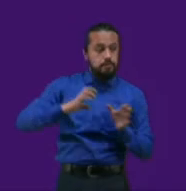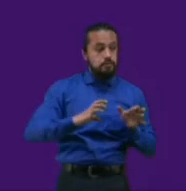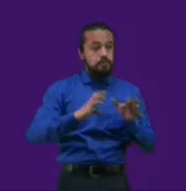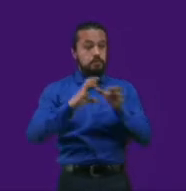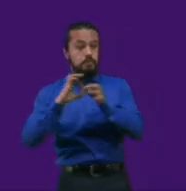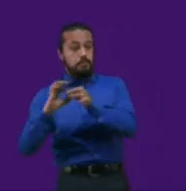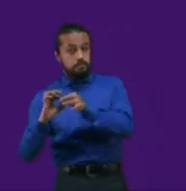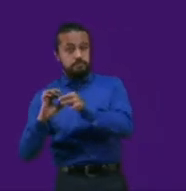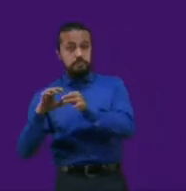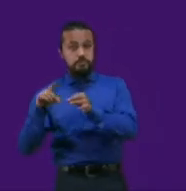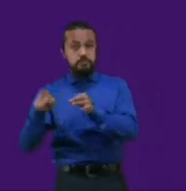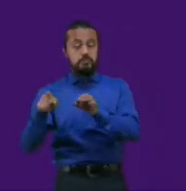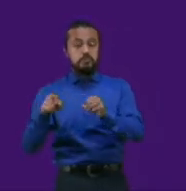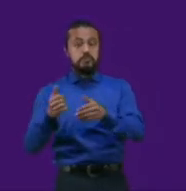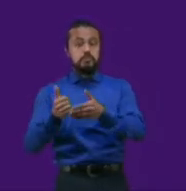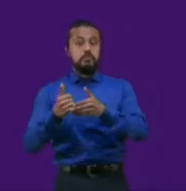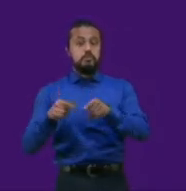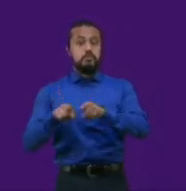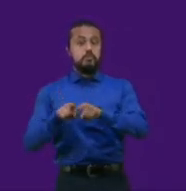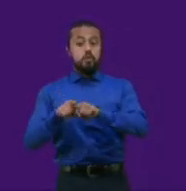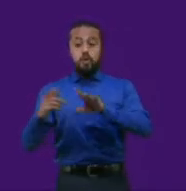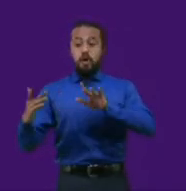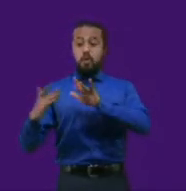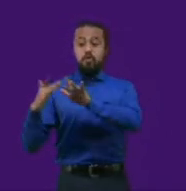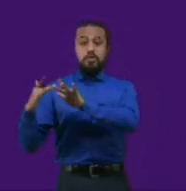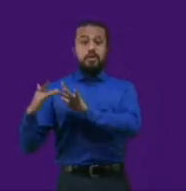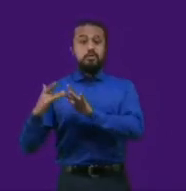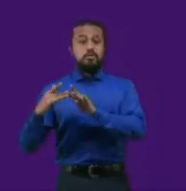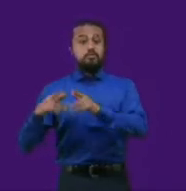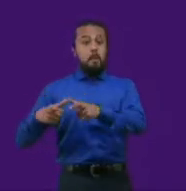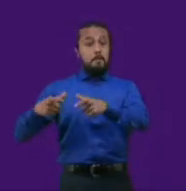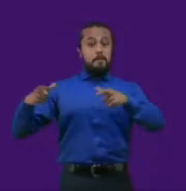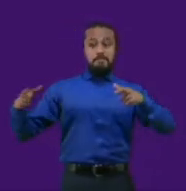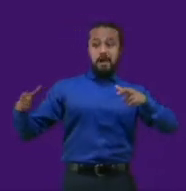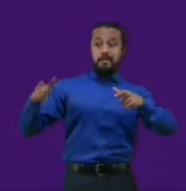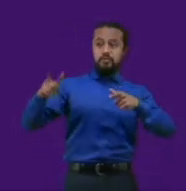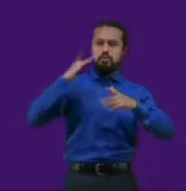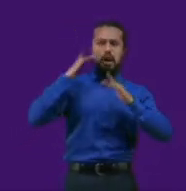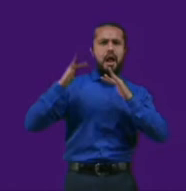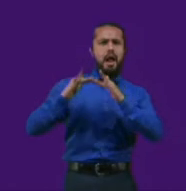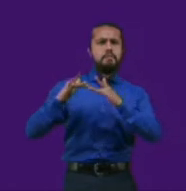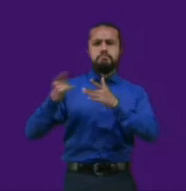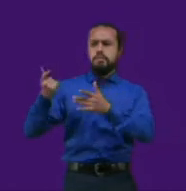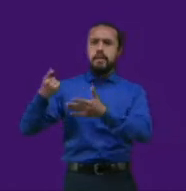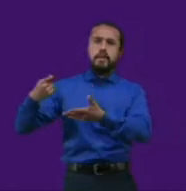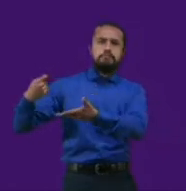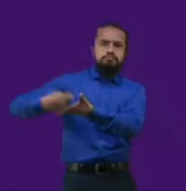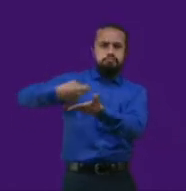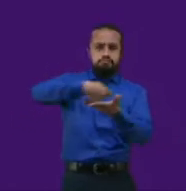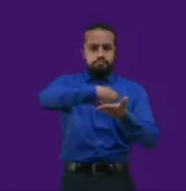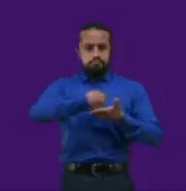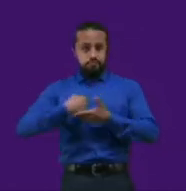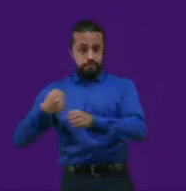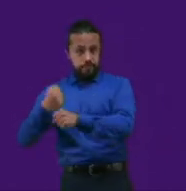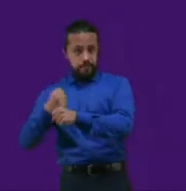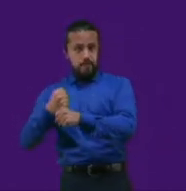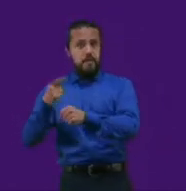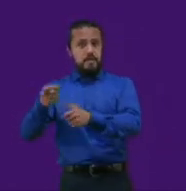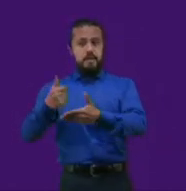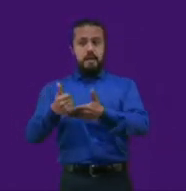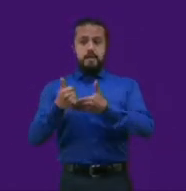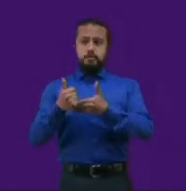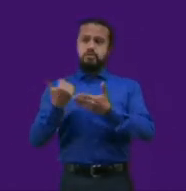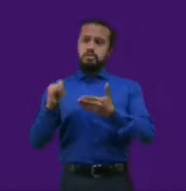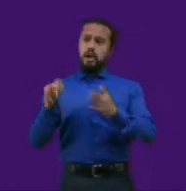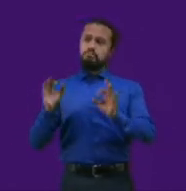están asociadas a ella pues masifiquen un acceso a capital de trabajo y nos ayuden a hacerlo y lo hagan